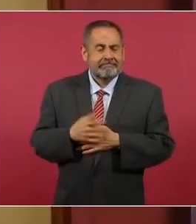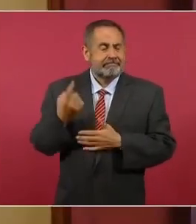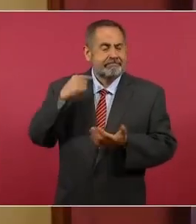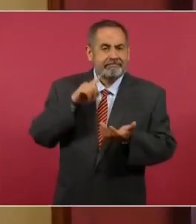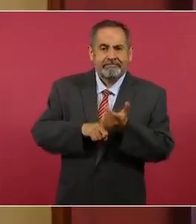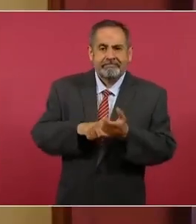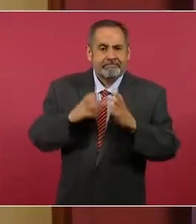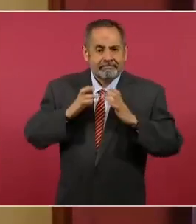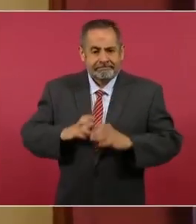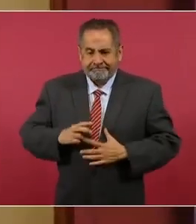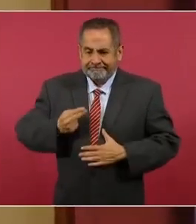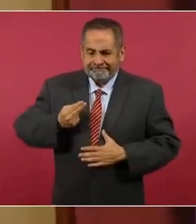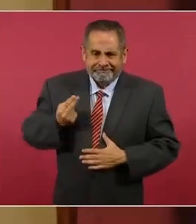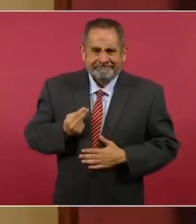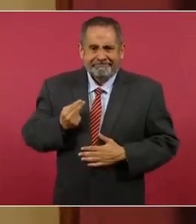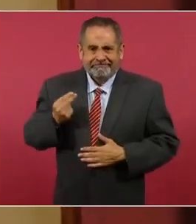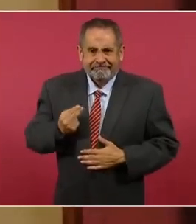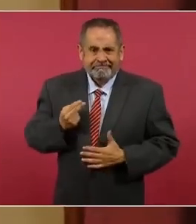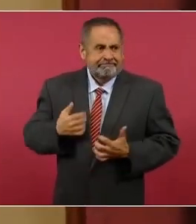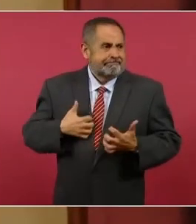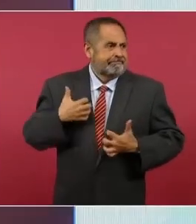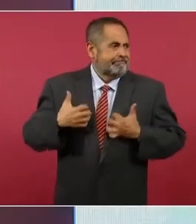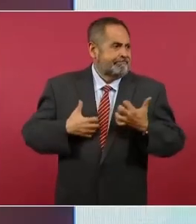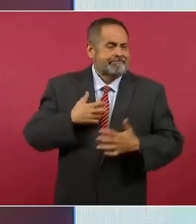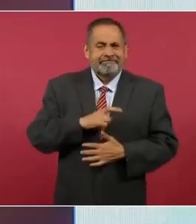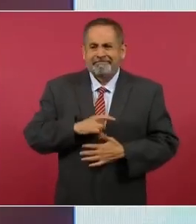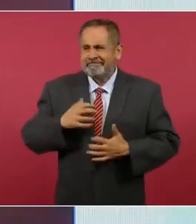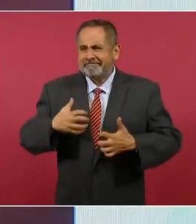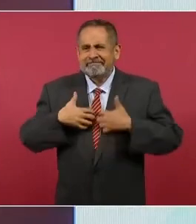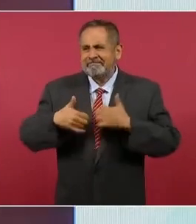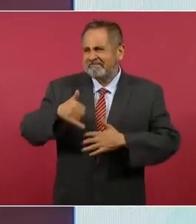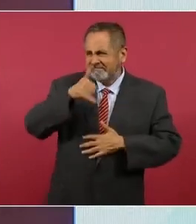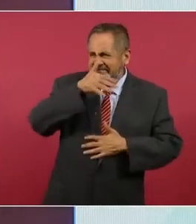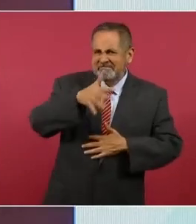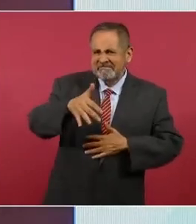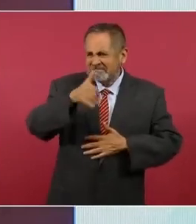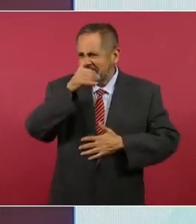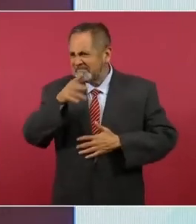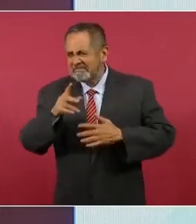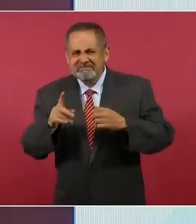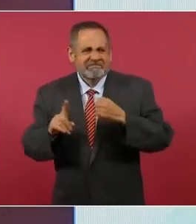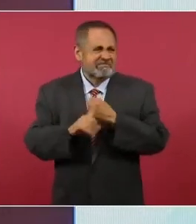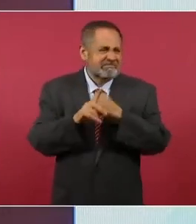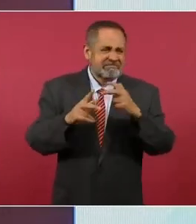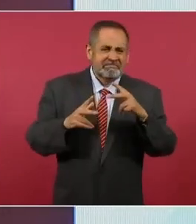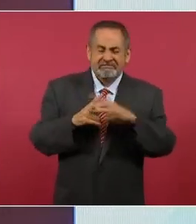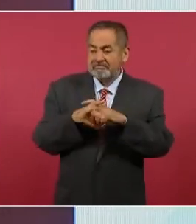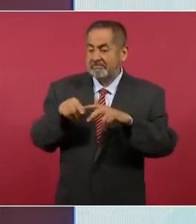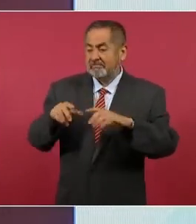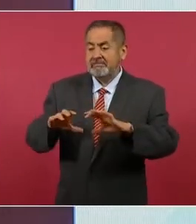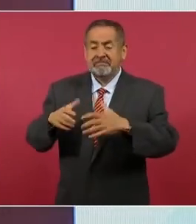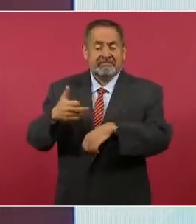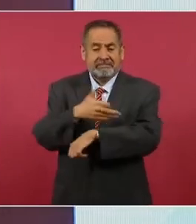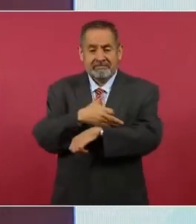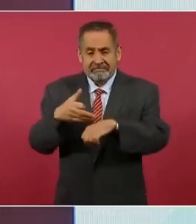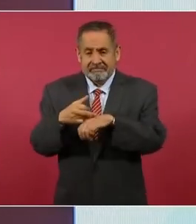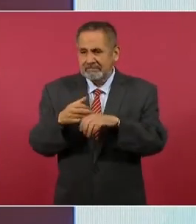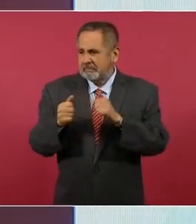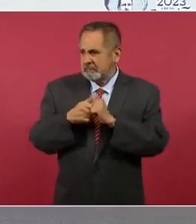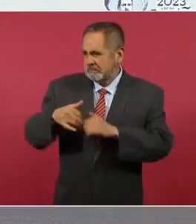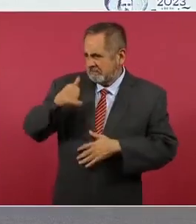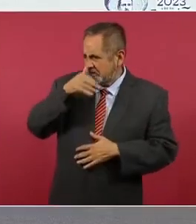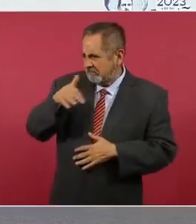adicción, inducen la violencia, estimulan la violencia desde el grupo familiar o el grupo más